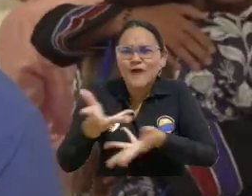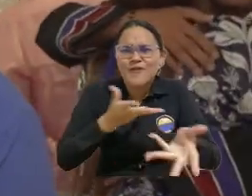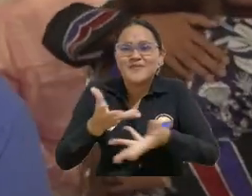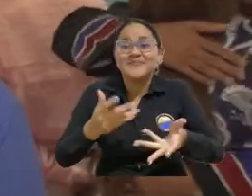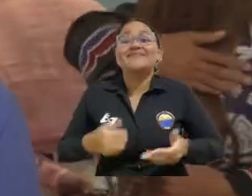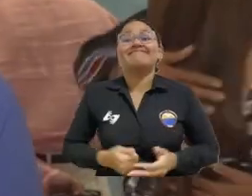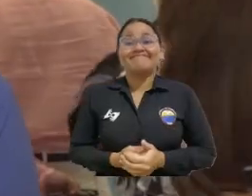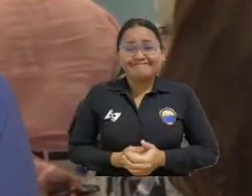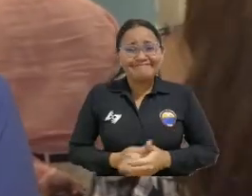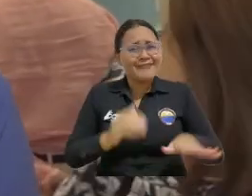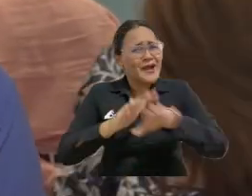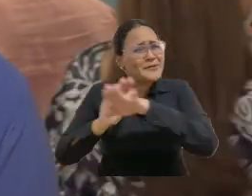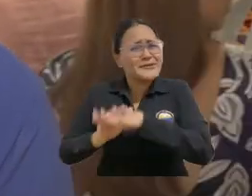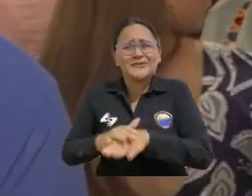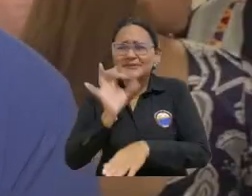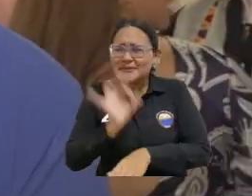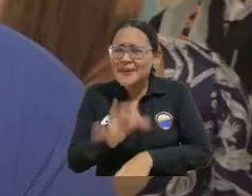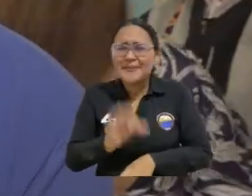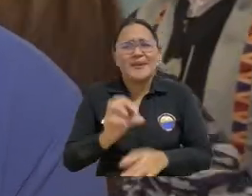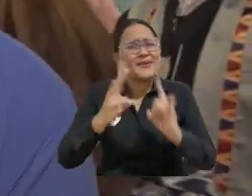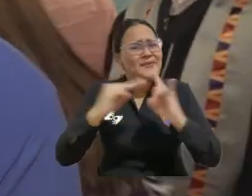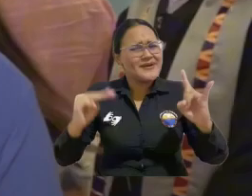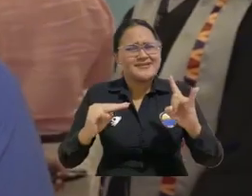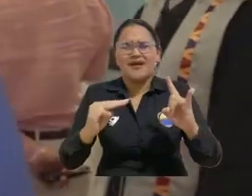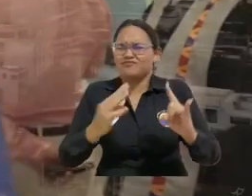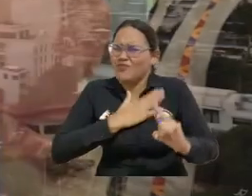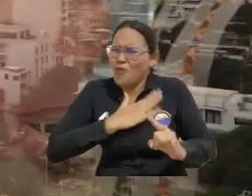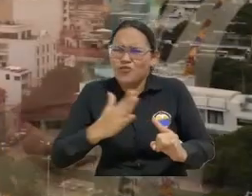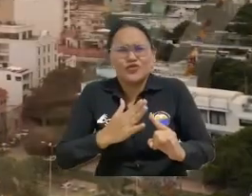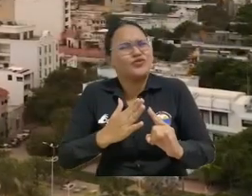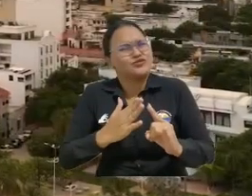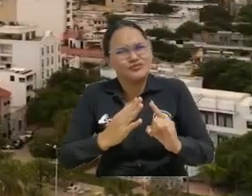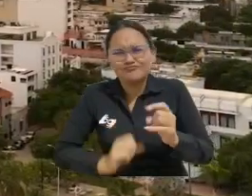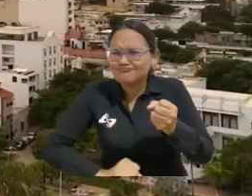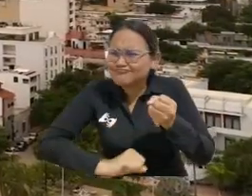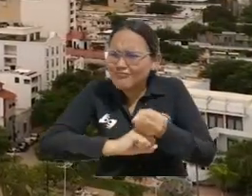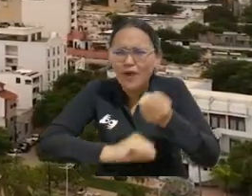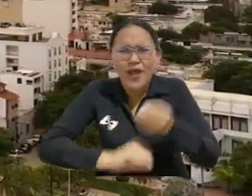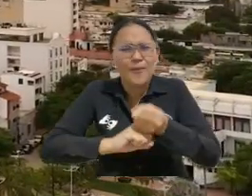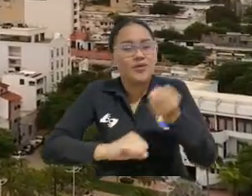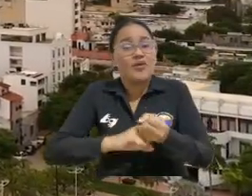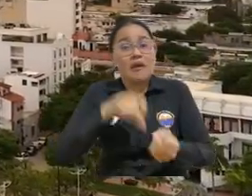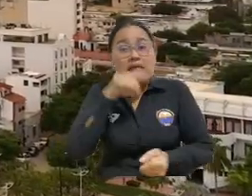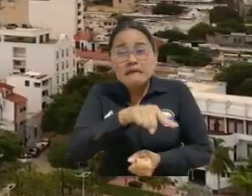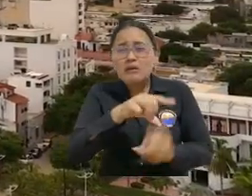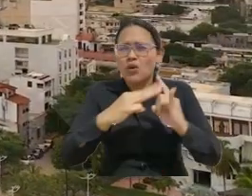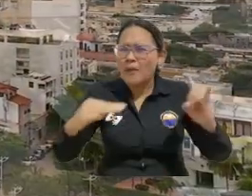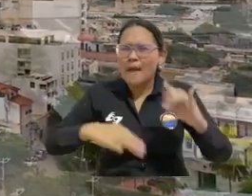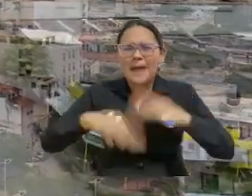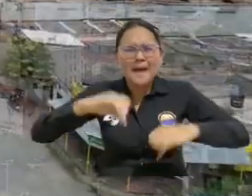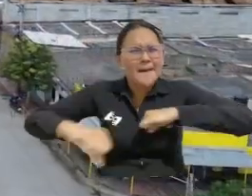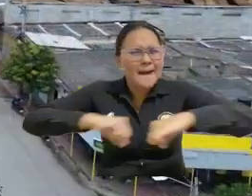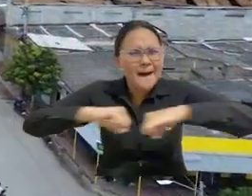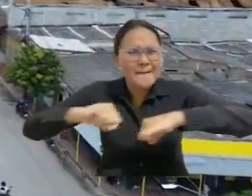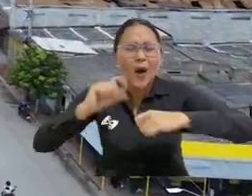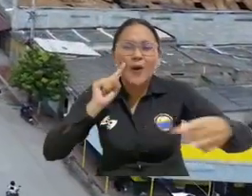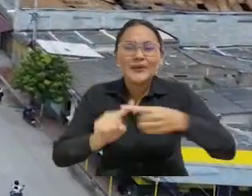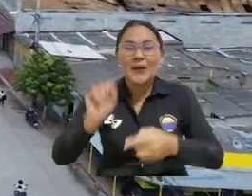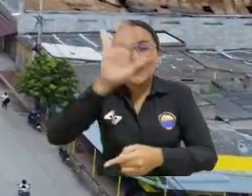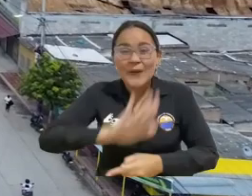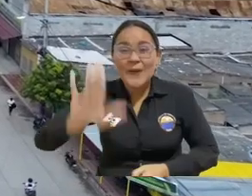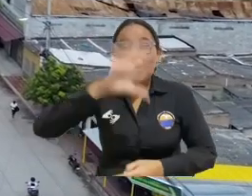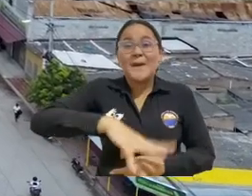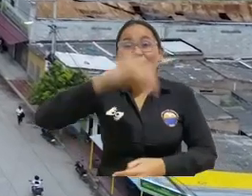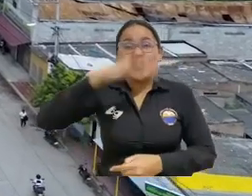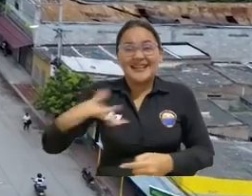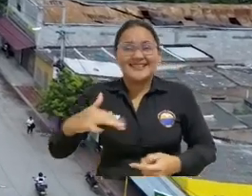aliados fundamentales para todos nuestros sueños. Creo que el trabajo que ha hecho la universidad por la región, por la ciudad, la vamos a